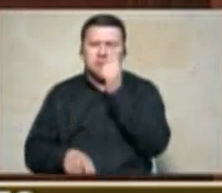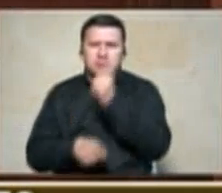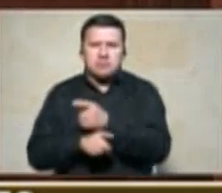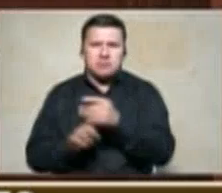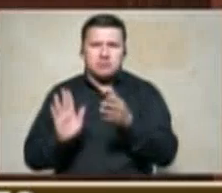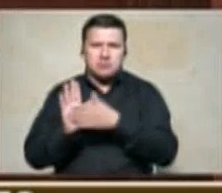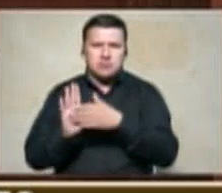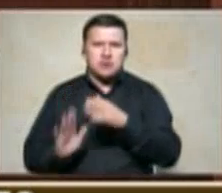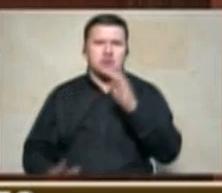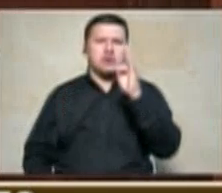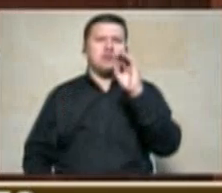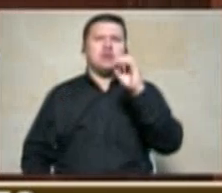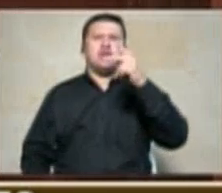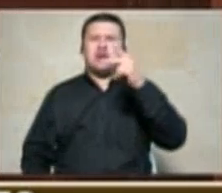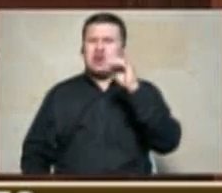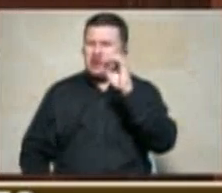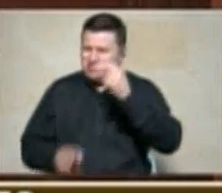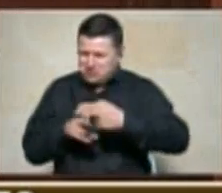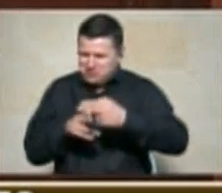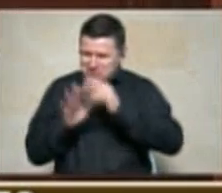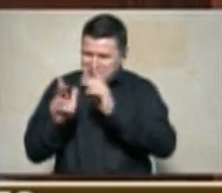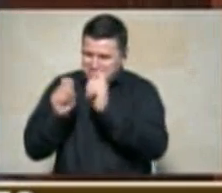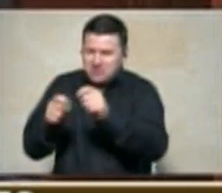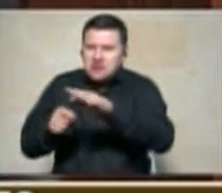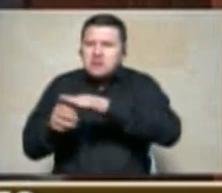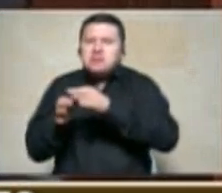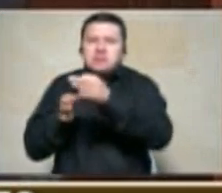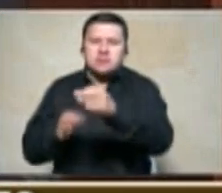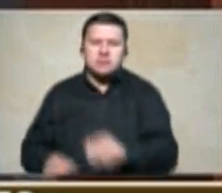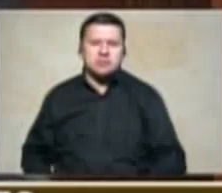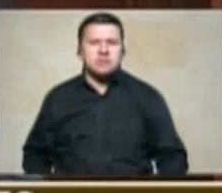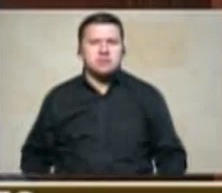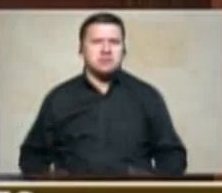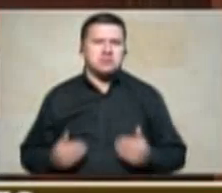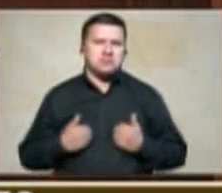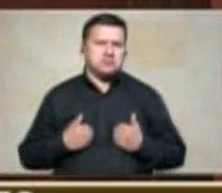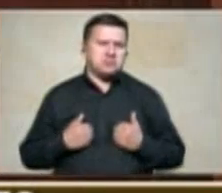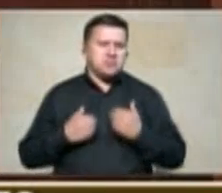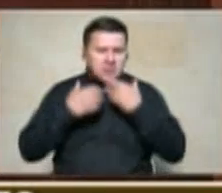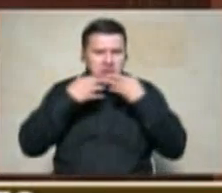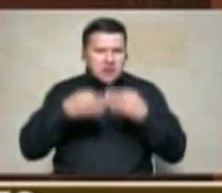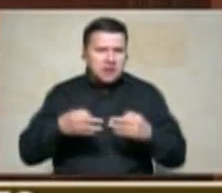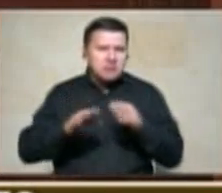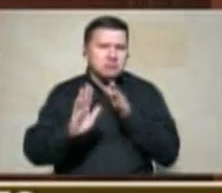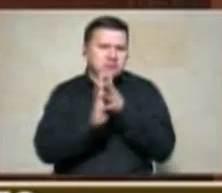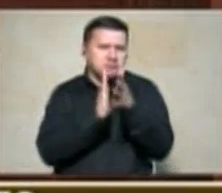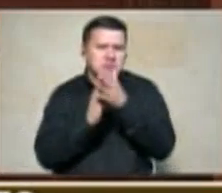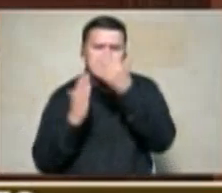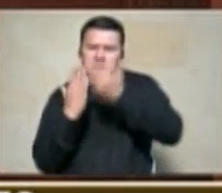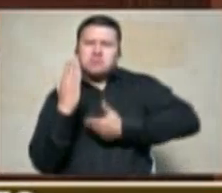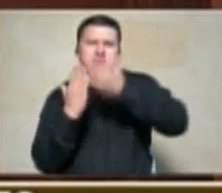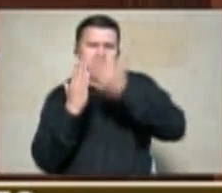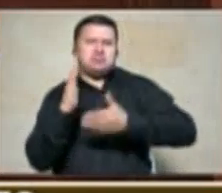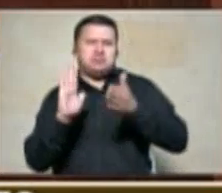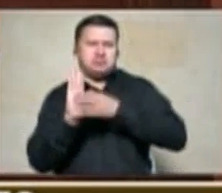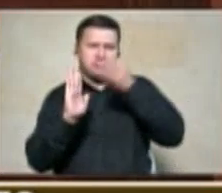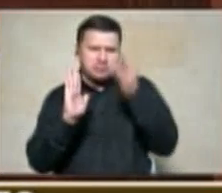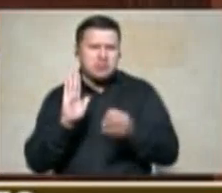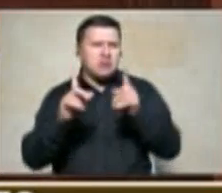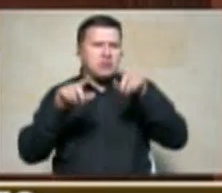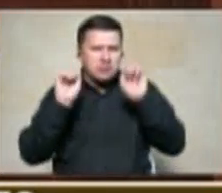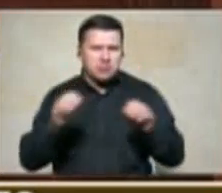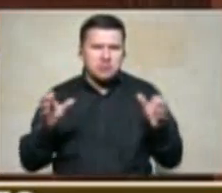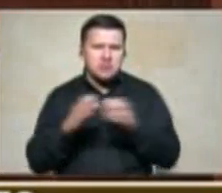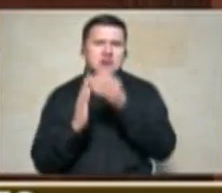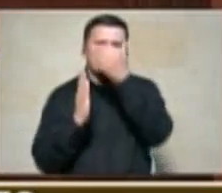predio Tokio. Esa es una realidad documentada, probada